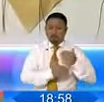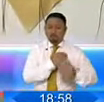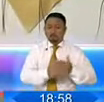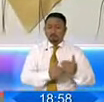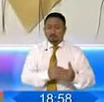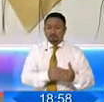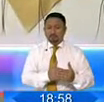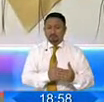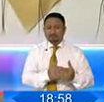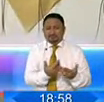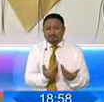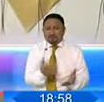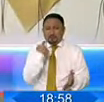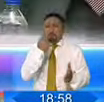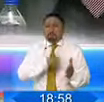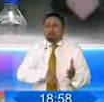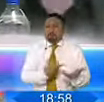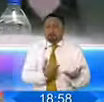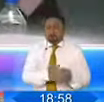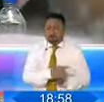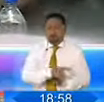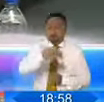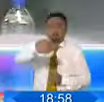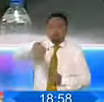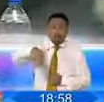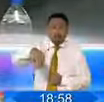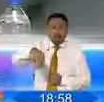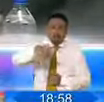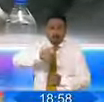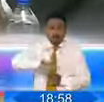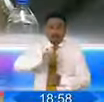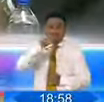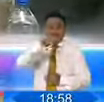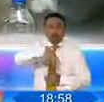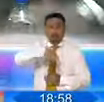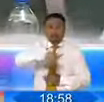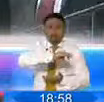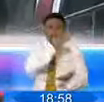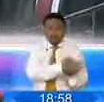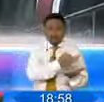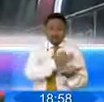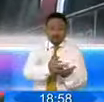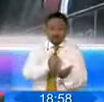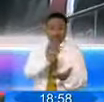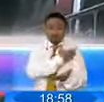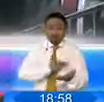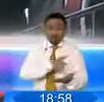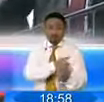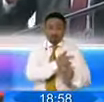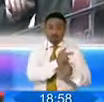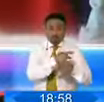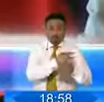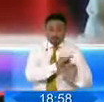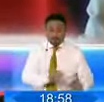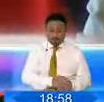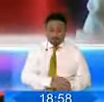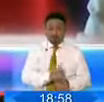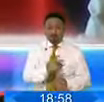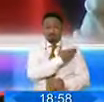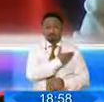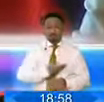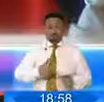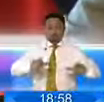ser extemporáneo, pues se espera que este miércoles, una vez cumplidos los 3 meses de ausencia del vicepresidente en el cargo, el presidente Lenín Moreno